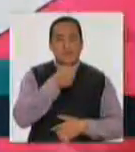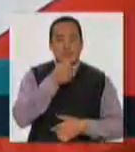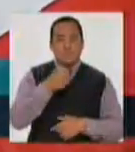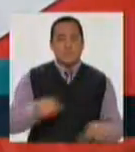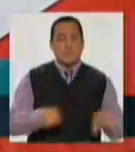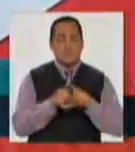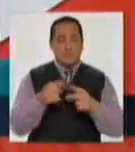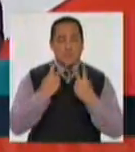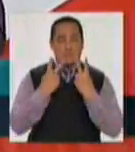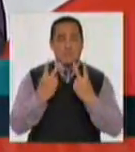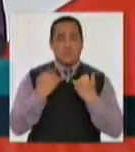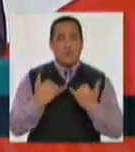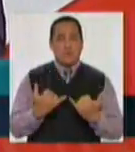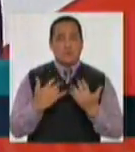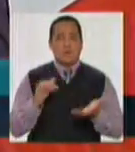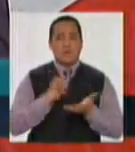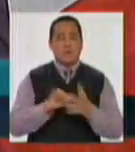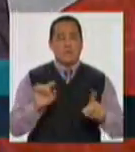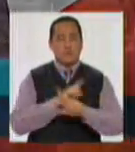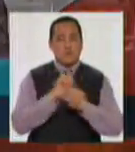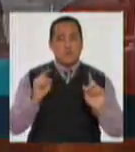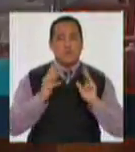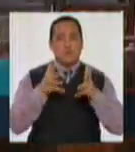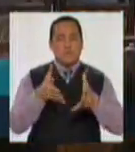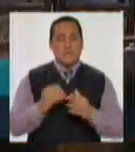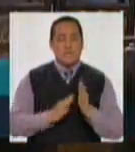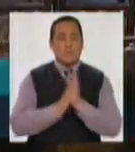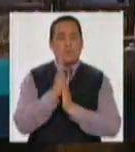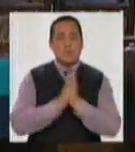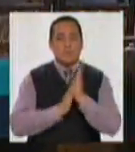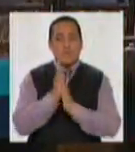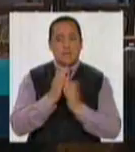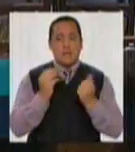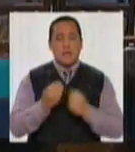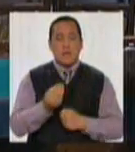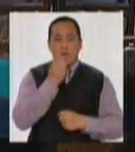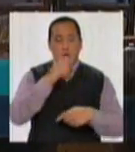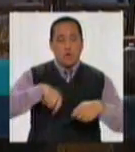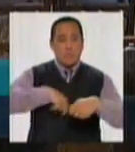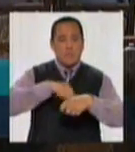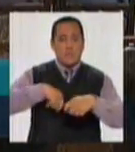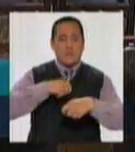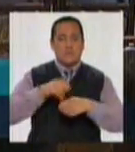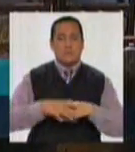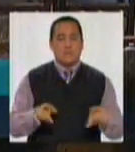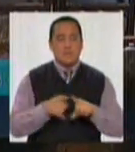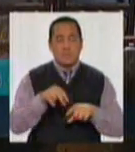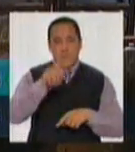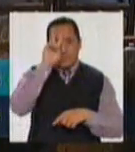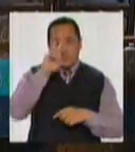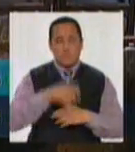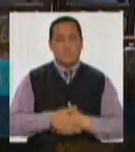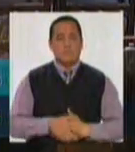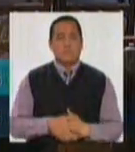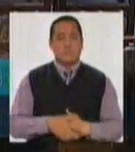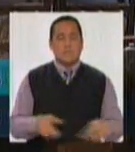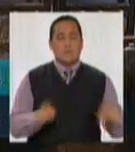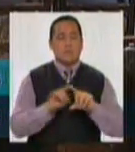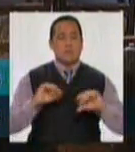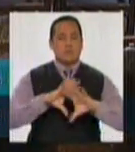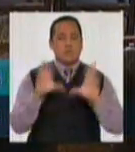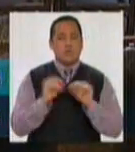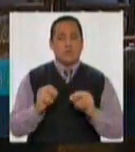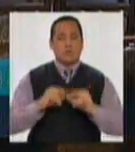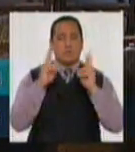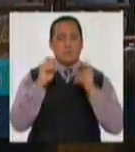y viéndolas que no dejen de aprovechar la culinaria peruana. Y todos los temas